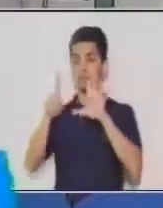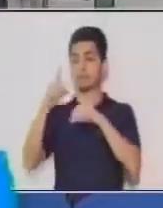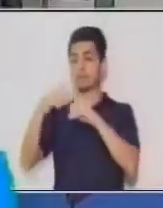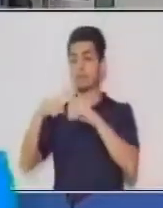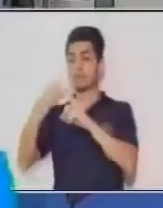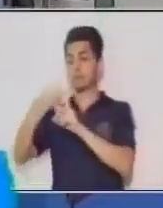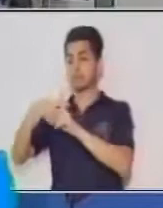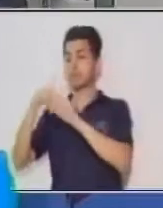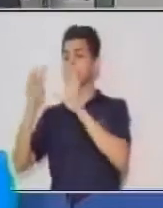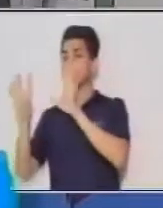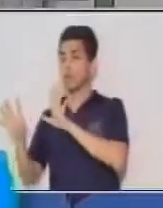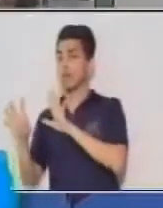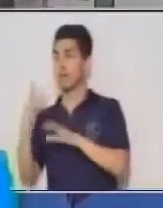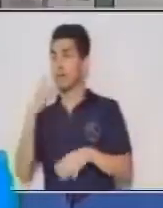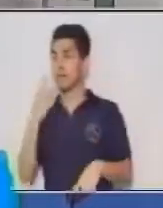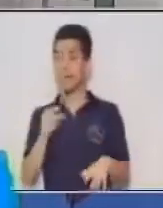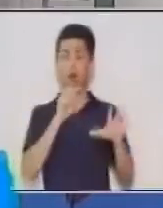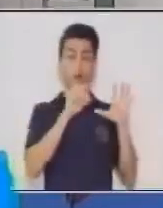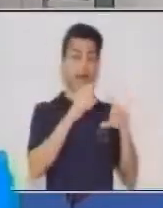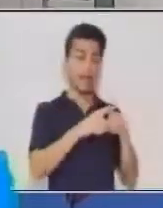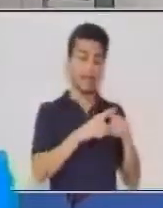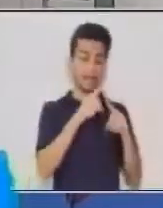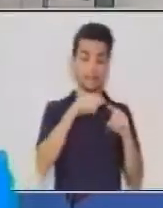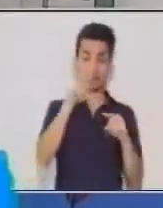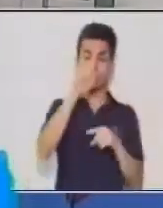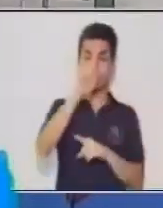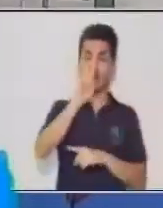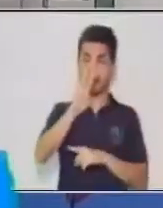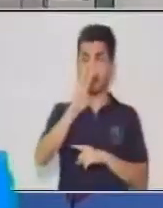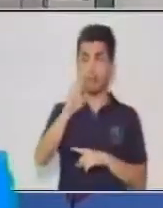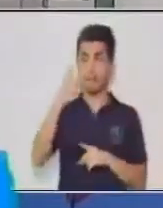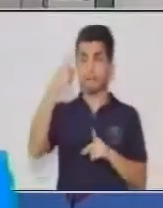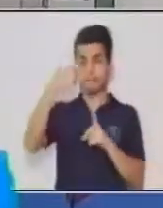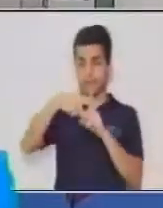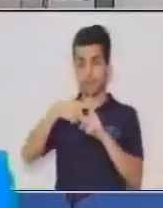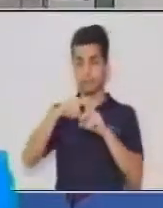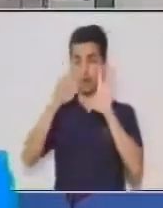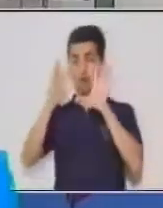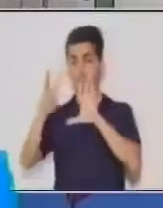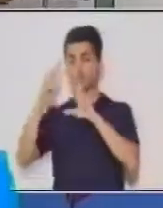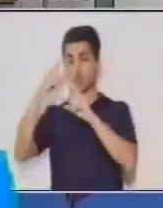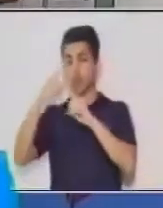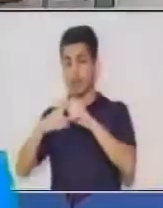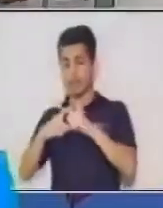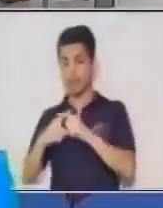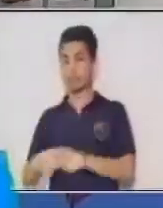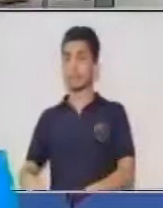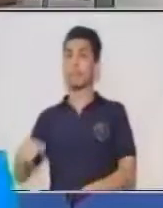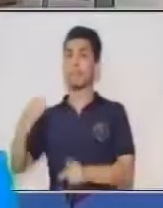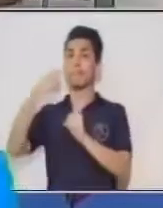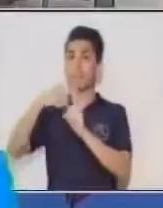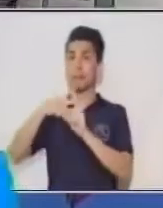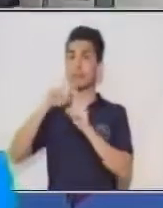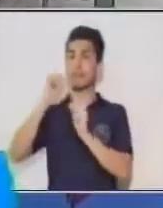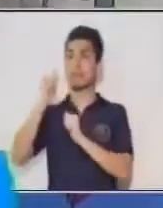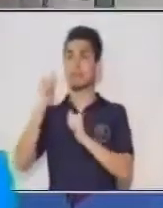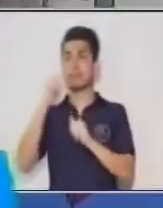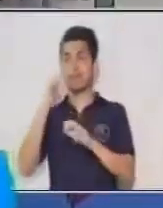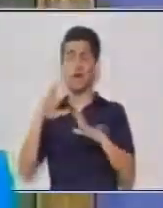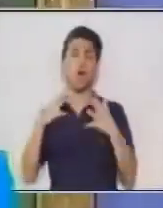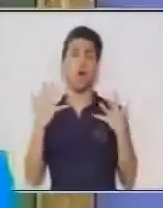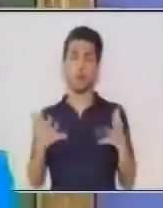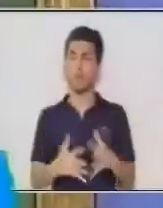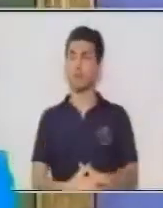y x cuadrado más 8x más 15. Entonces recordemos, ¿cómo factorizamos? En